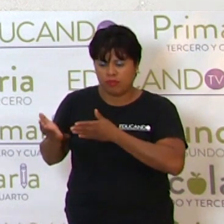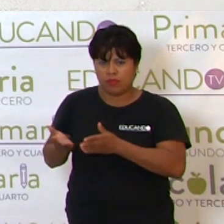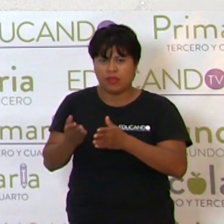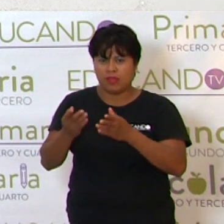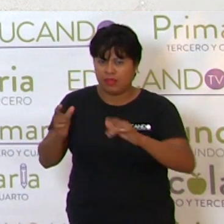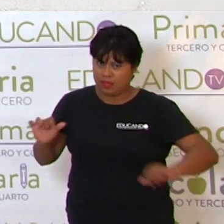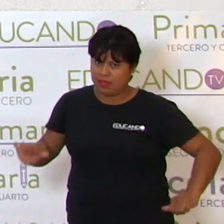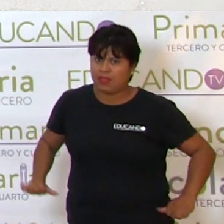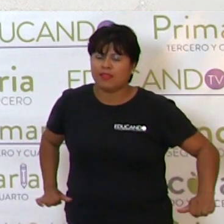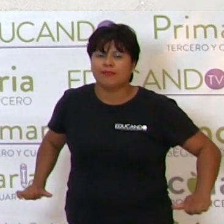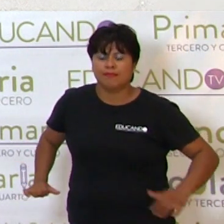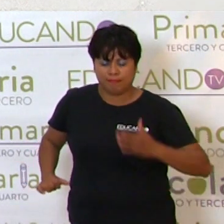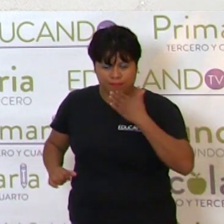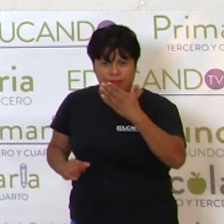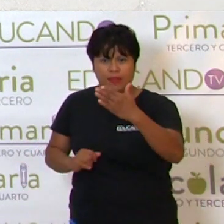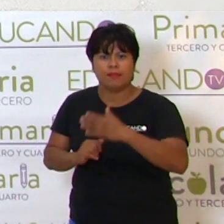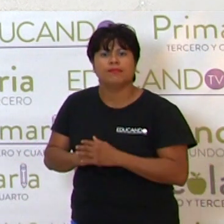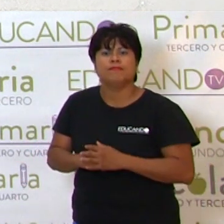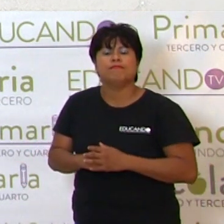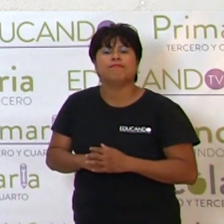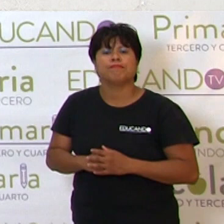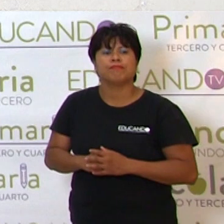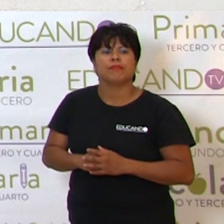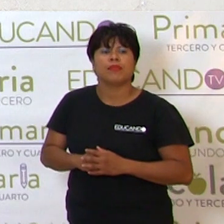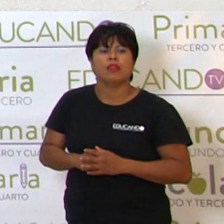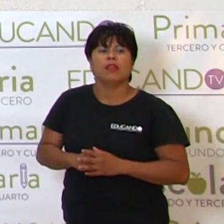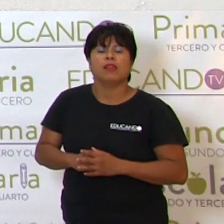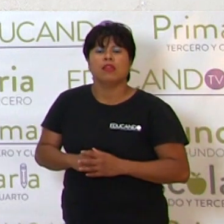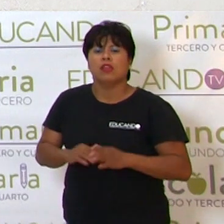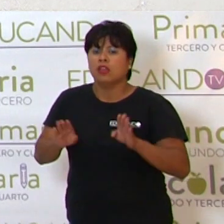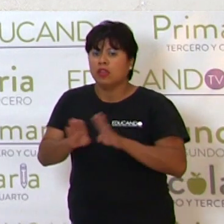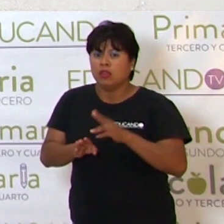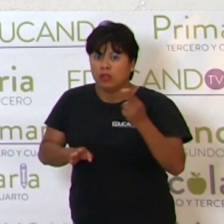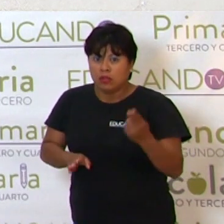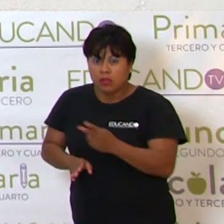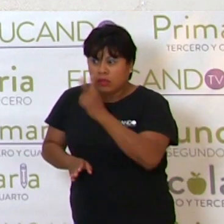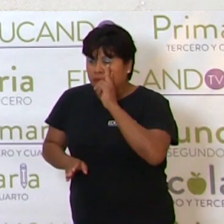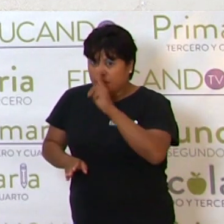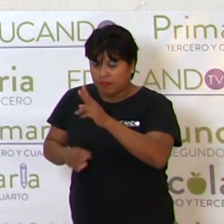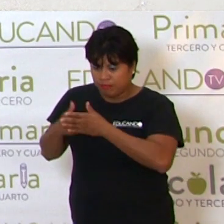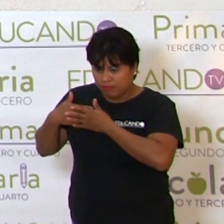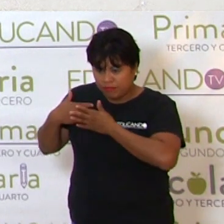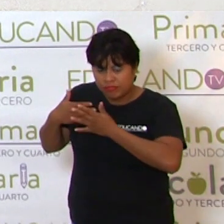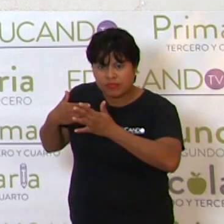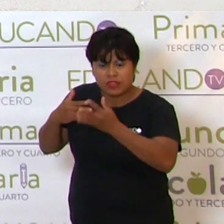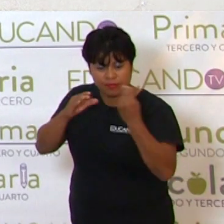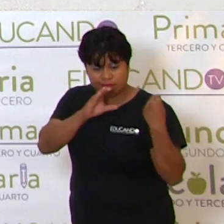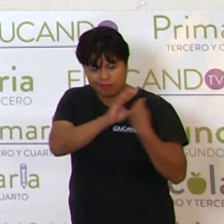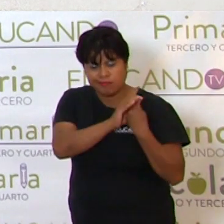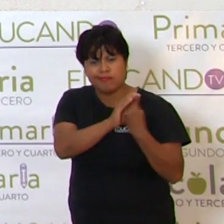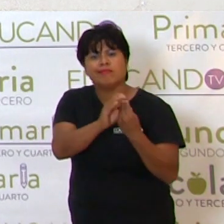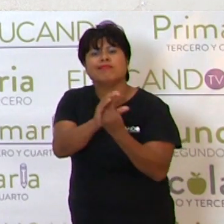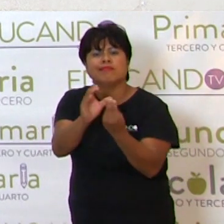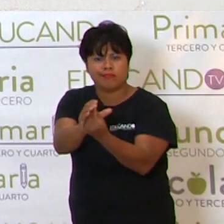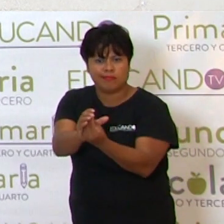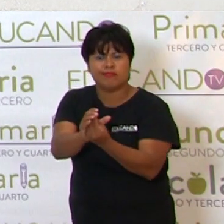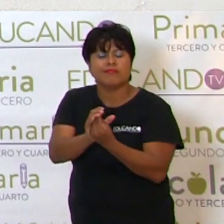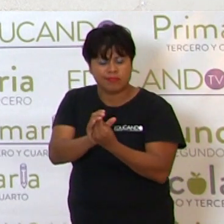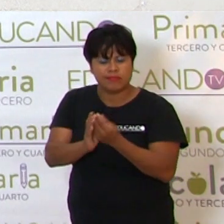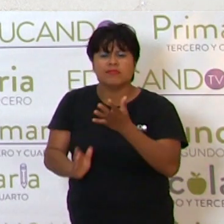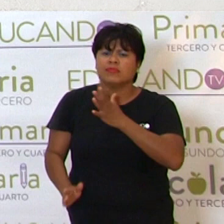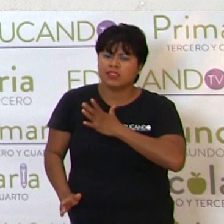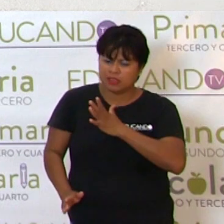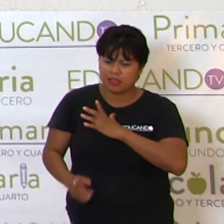teatral. Muy bien, pues como ustedes se han dado cuenta a lo largo de todas estas sesiones,